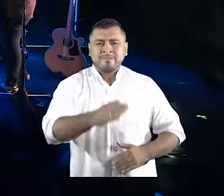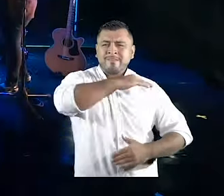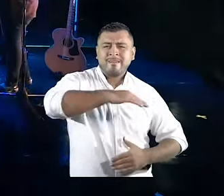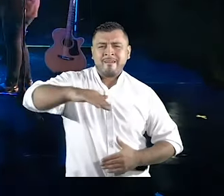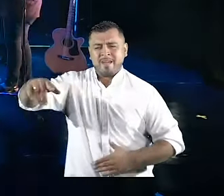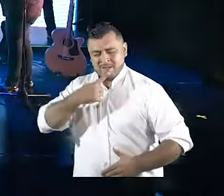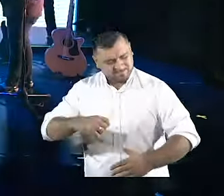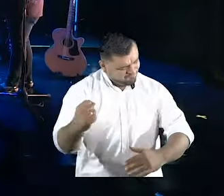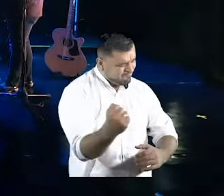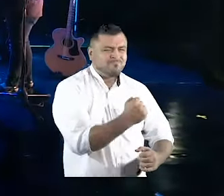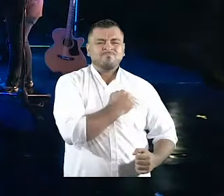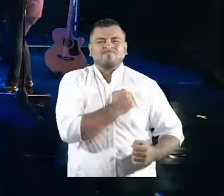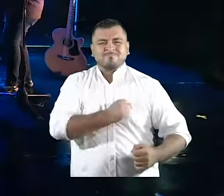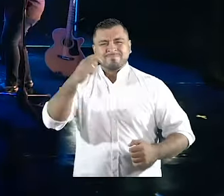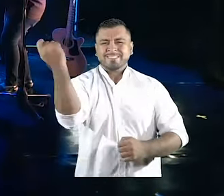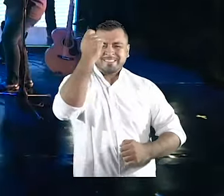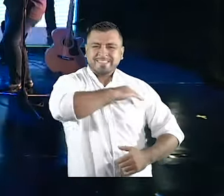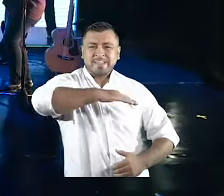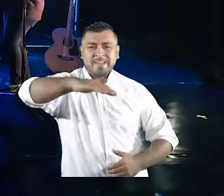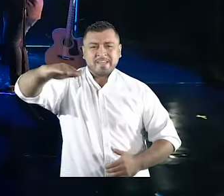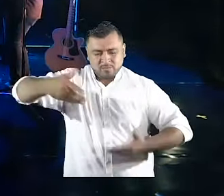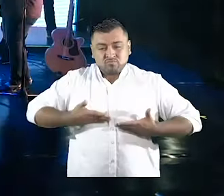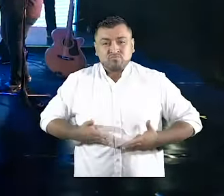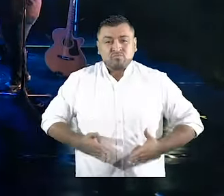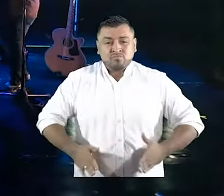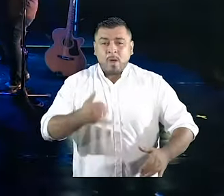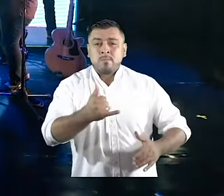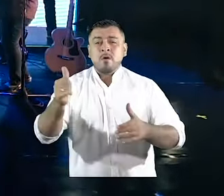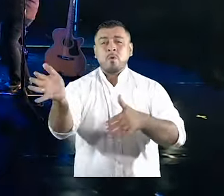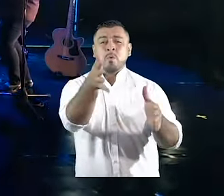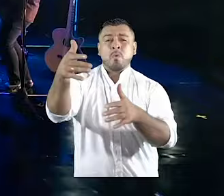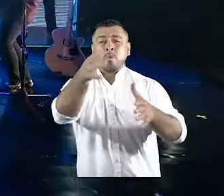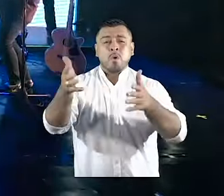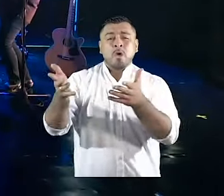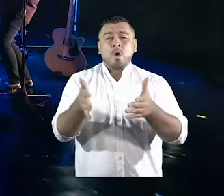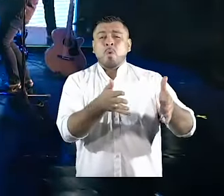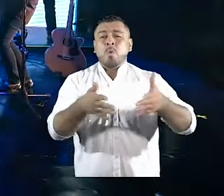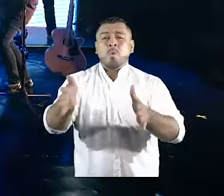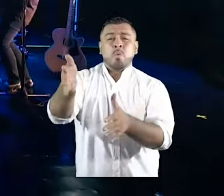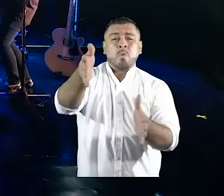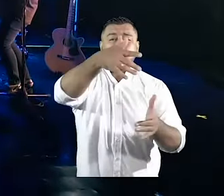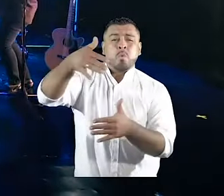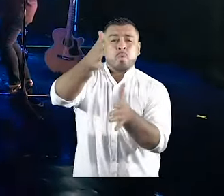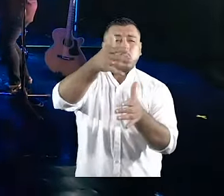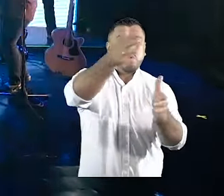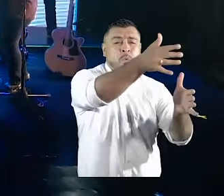soy del llano, señores, yo soy llanero. Yo soy del llano donde la brisa tremola.